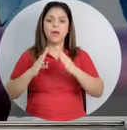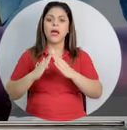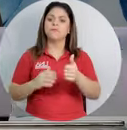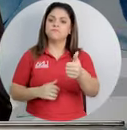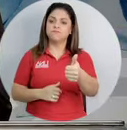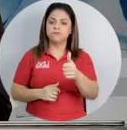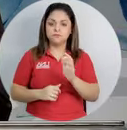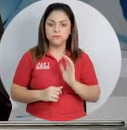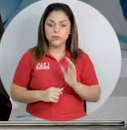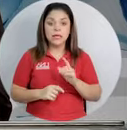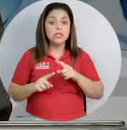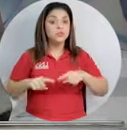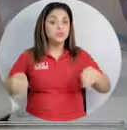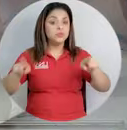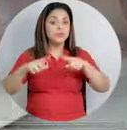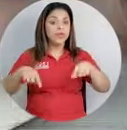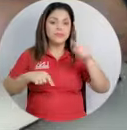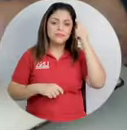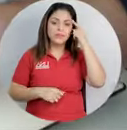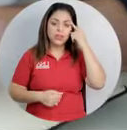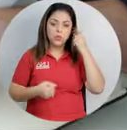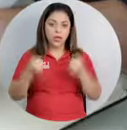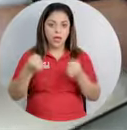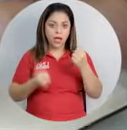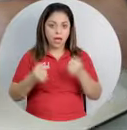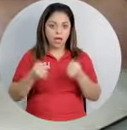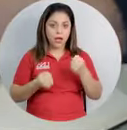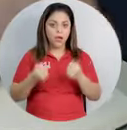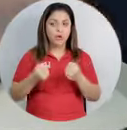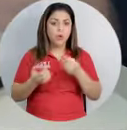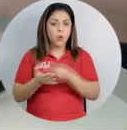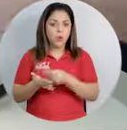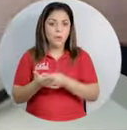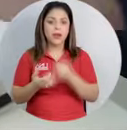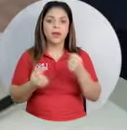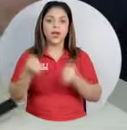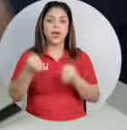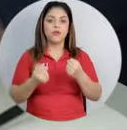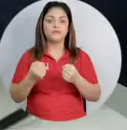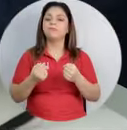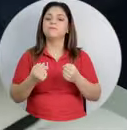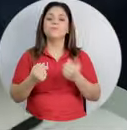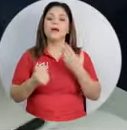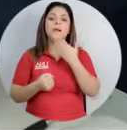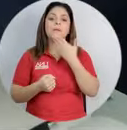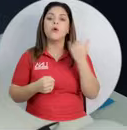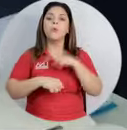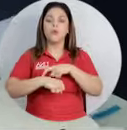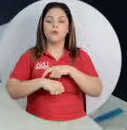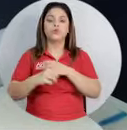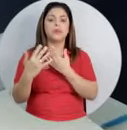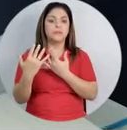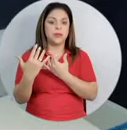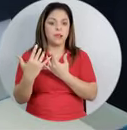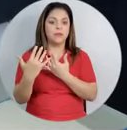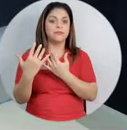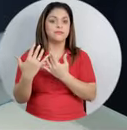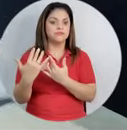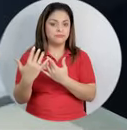El caso de un vehículo, quienes están pensando en adquirir vehículo, más bien es momento